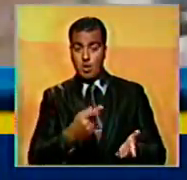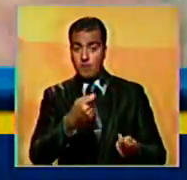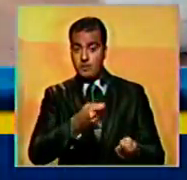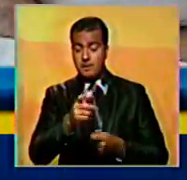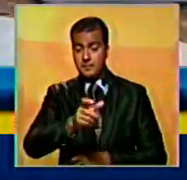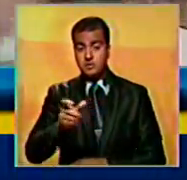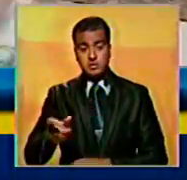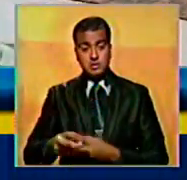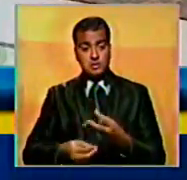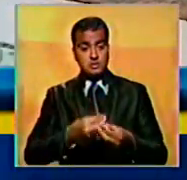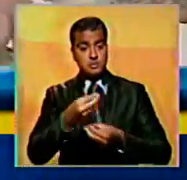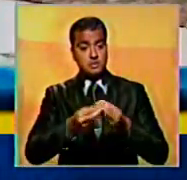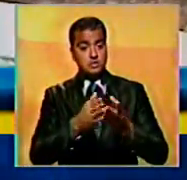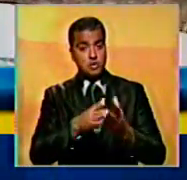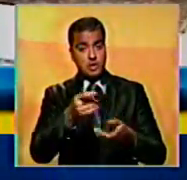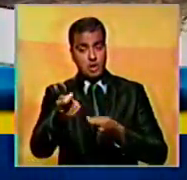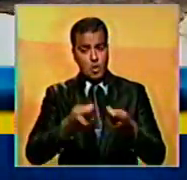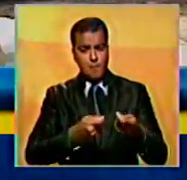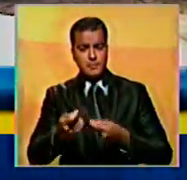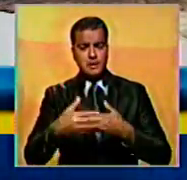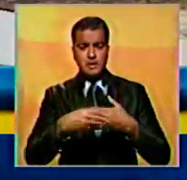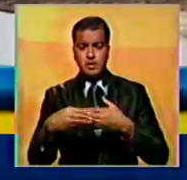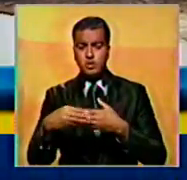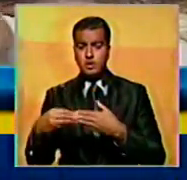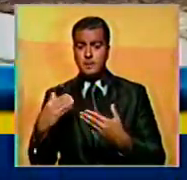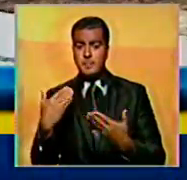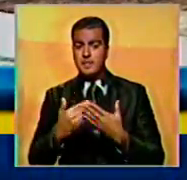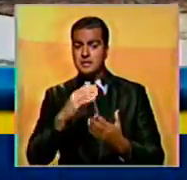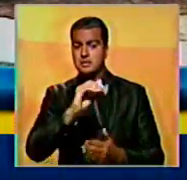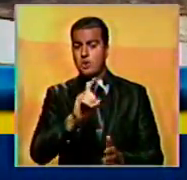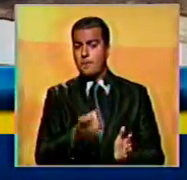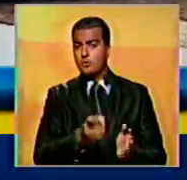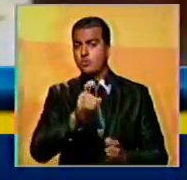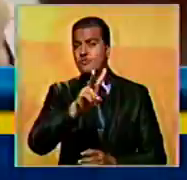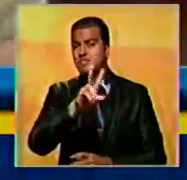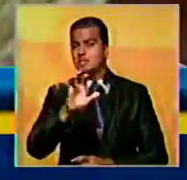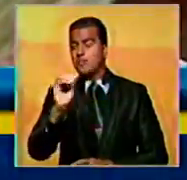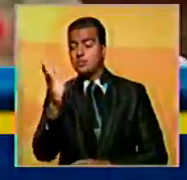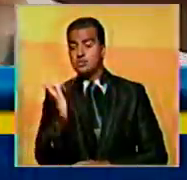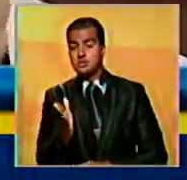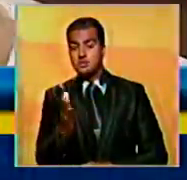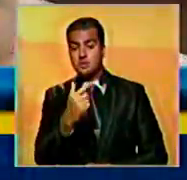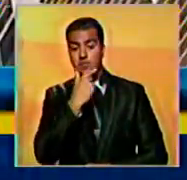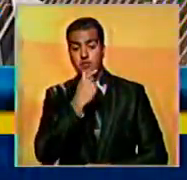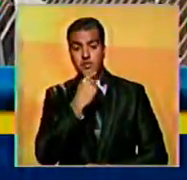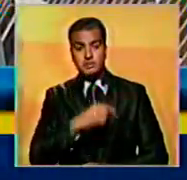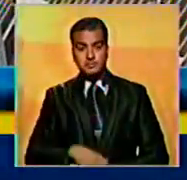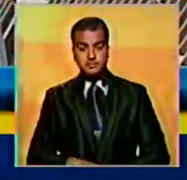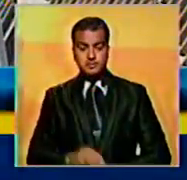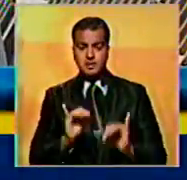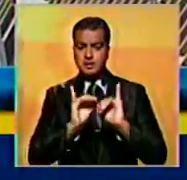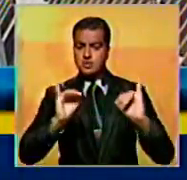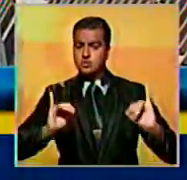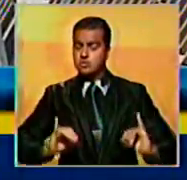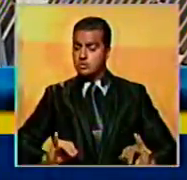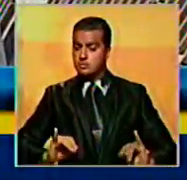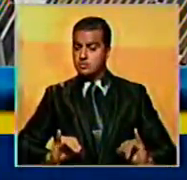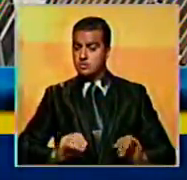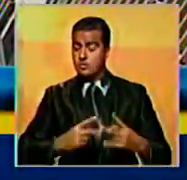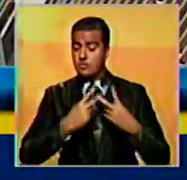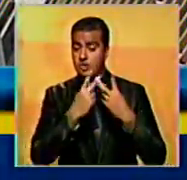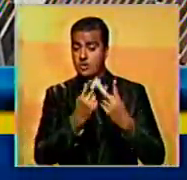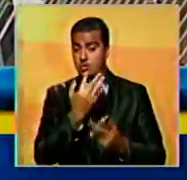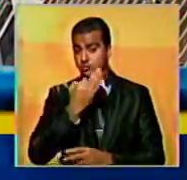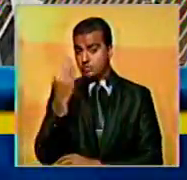harán por las operaciones de compra y venta de Divisas hasta 0,25 por del monto en bolívares las instituciones que operen con valores